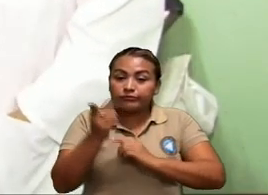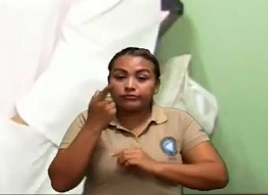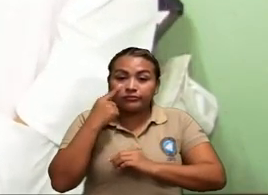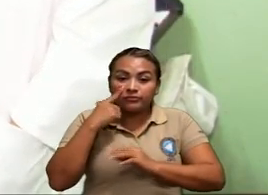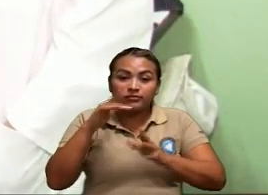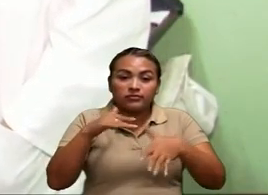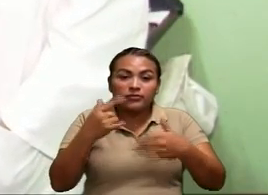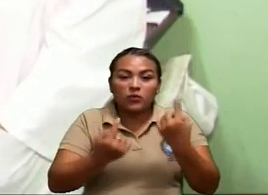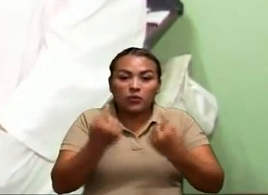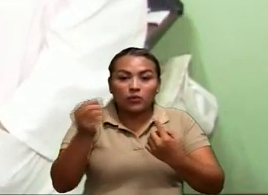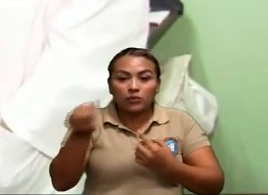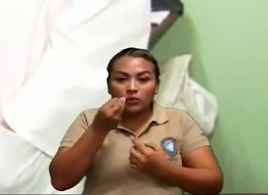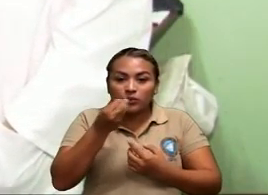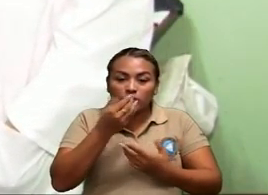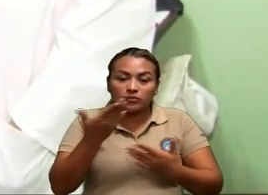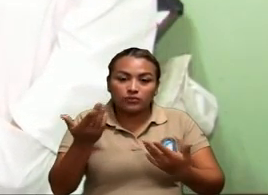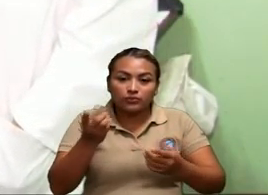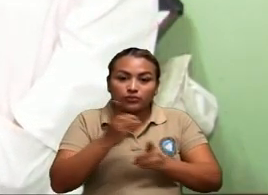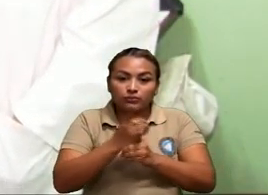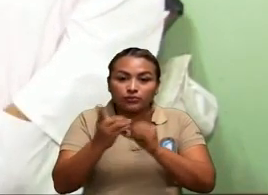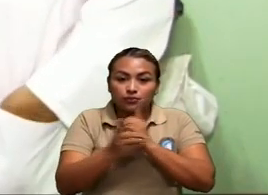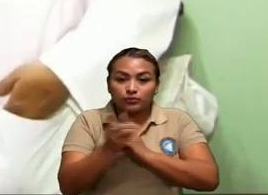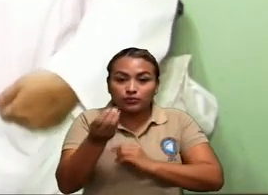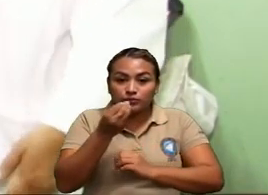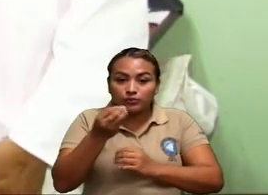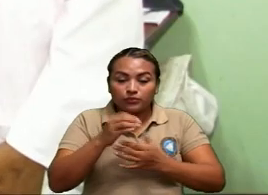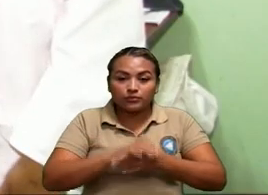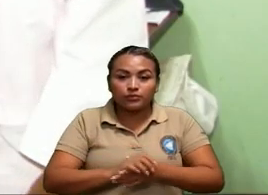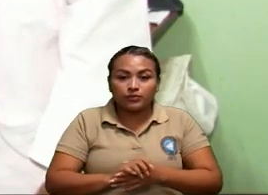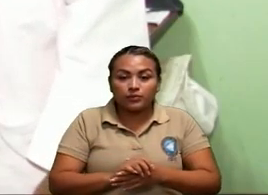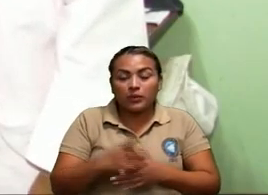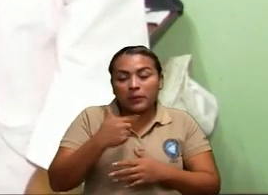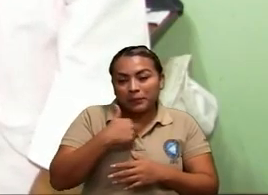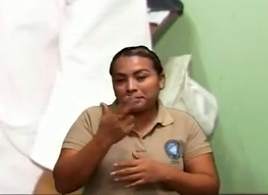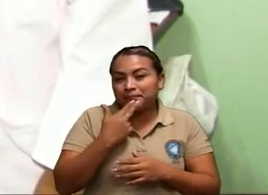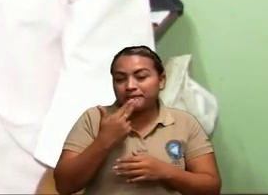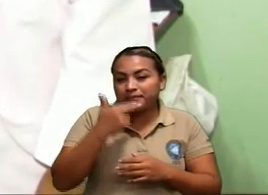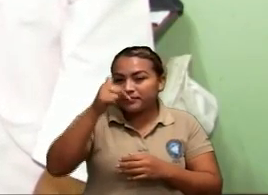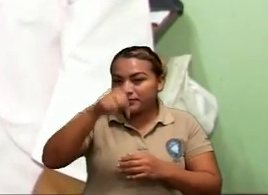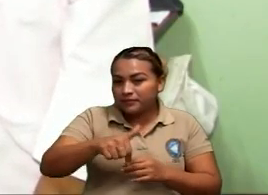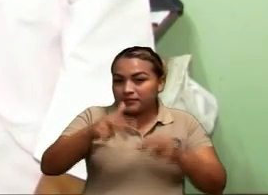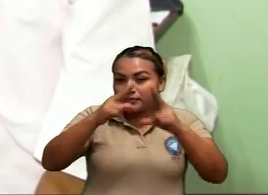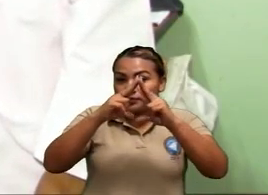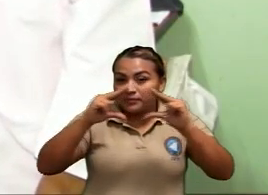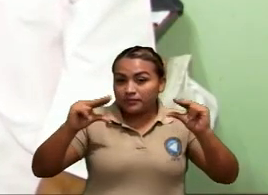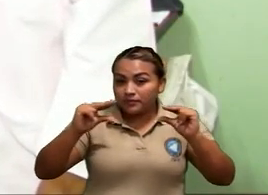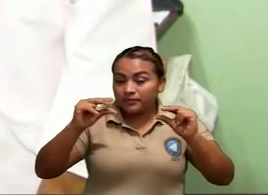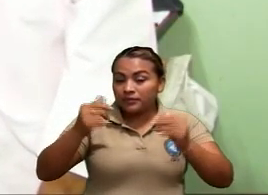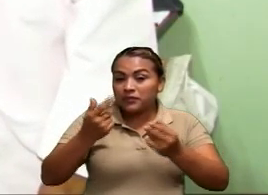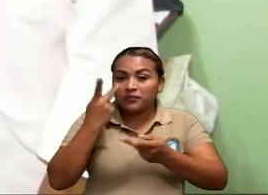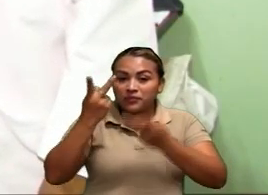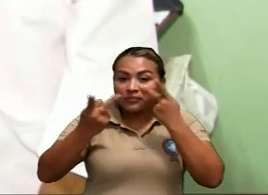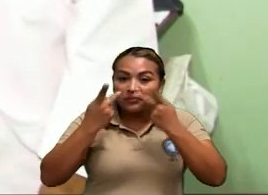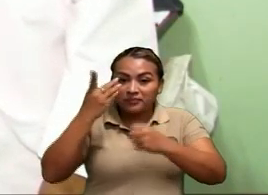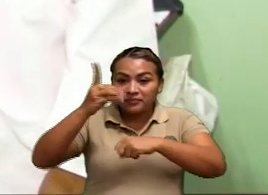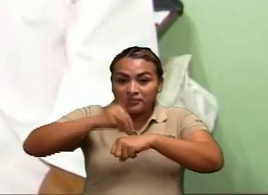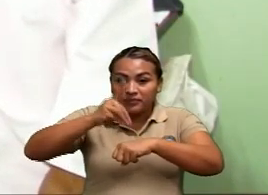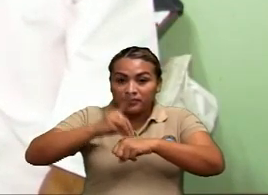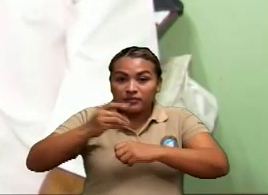Por ejemplo, en Nicaragua, no sé si todavía hay la costumbre, ¿verdad? Pero yo creo que sí, de que visitamos al médico cuando tenemos